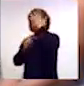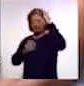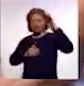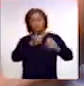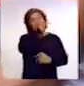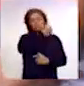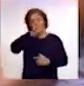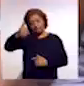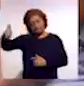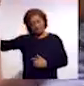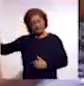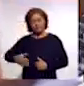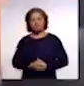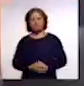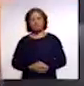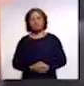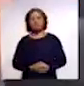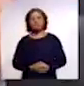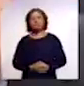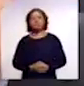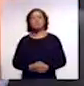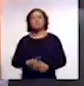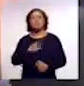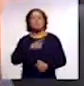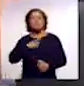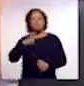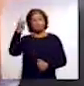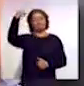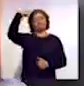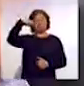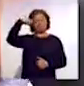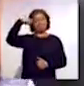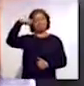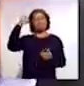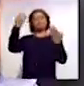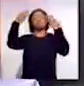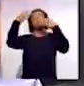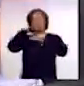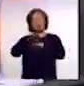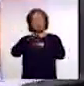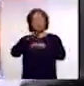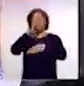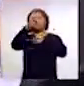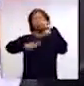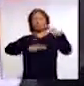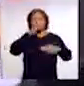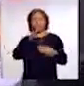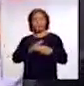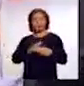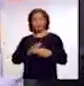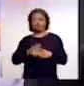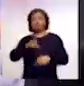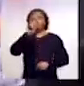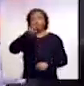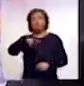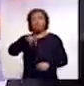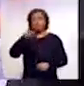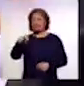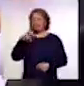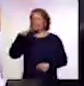de nosotros debe de tener conciencia sobre el planeta ya la verdad y está muy muy